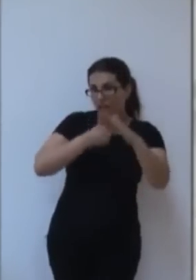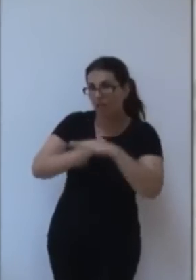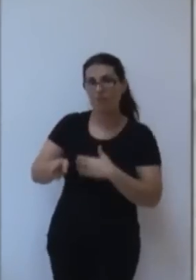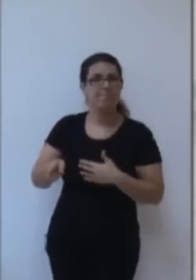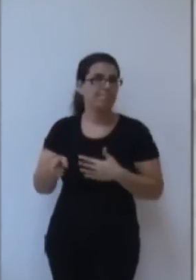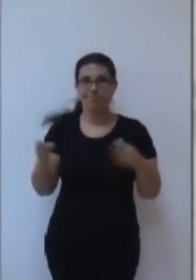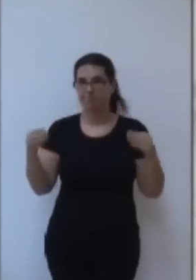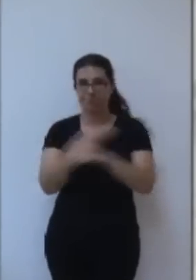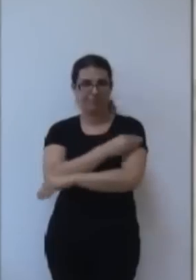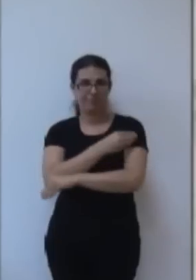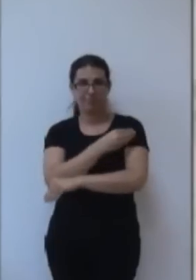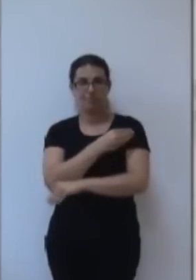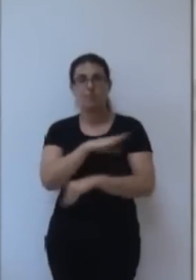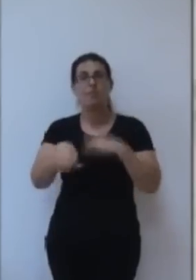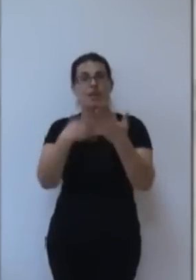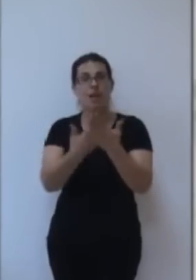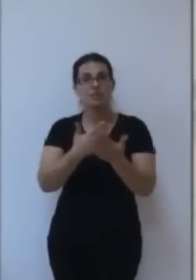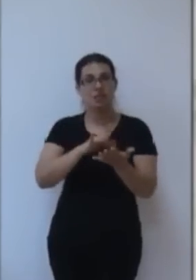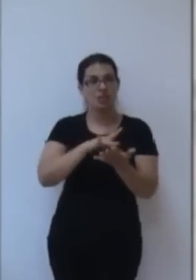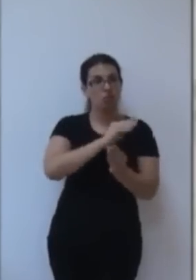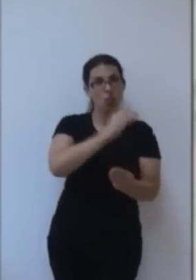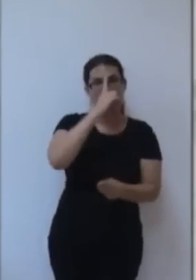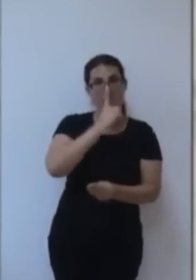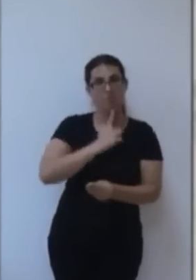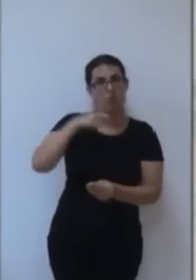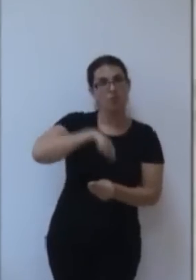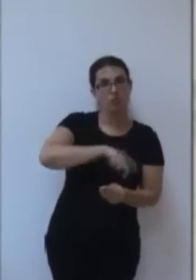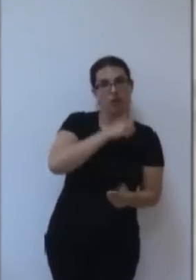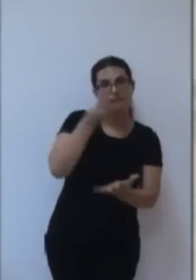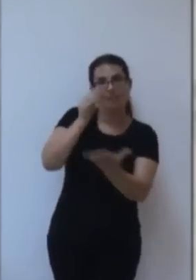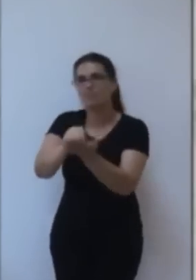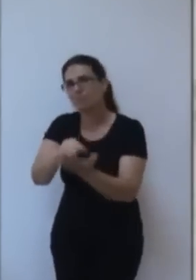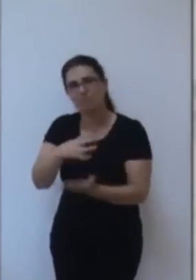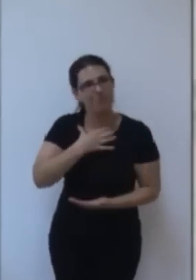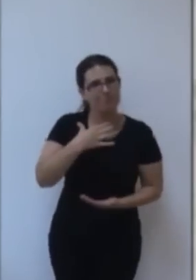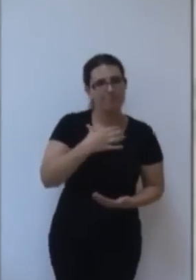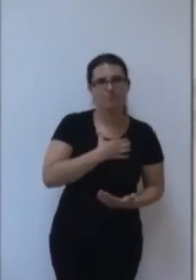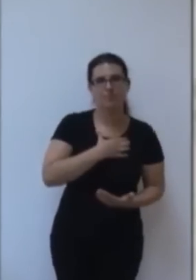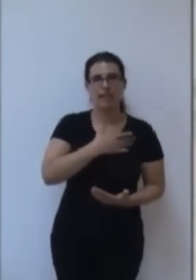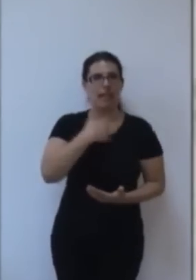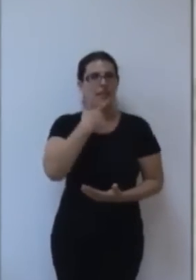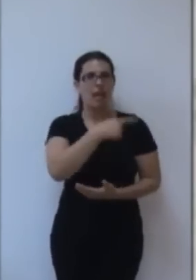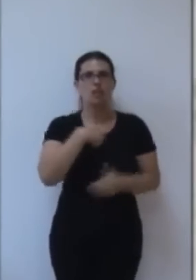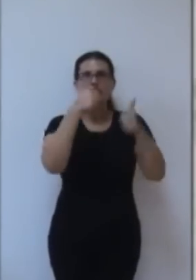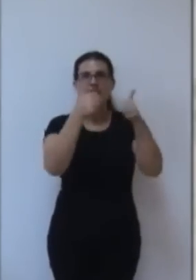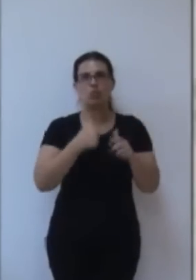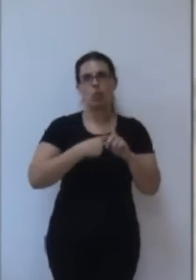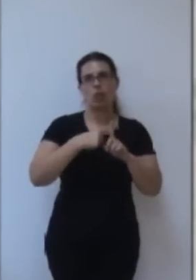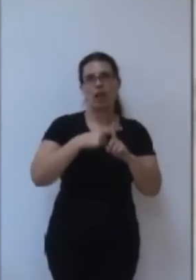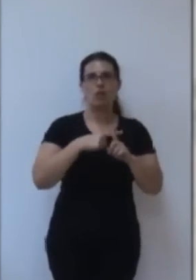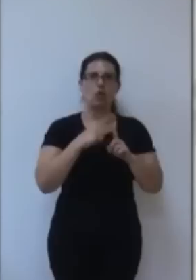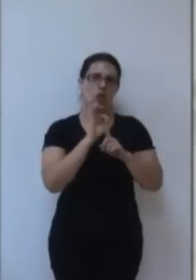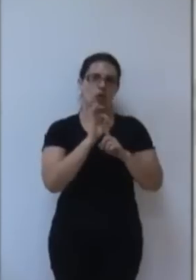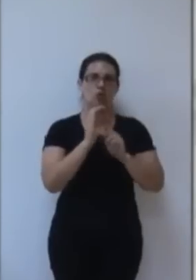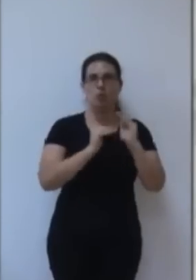acceder, ni siquiera para publicar su perfil profesional. Es decir, ellos no tienen un título de grado superior ni un título de